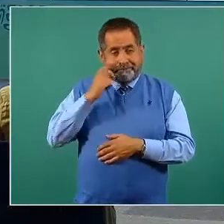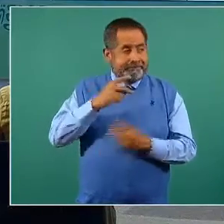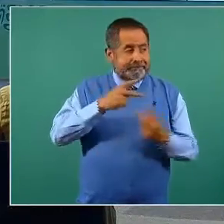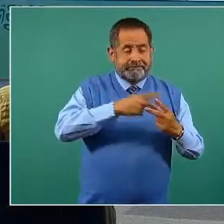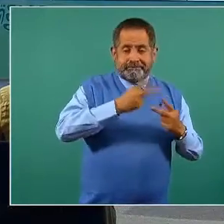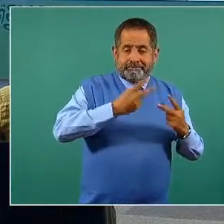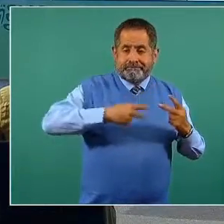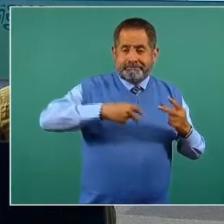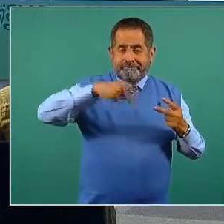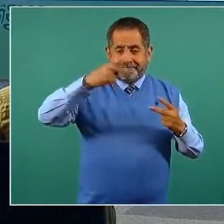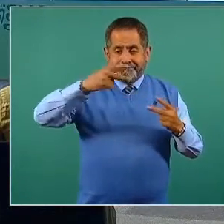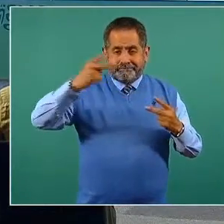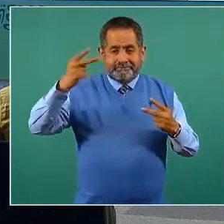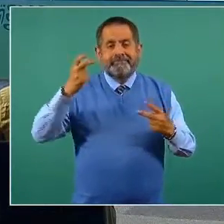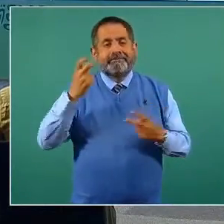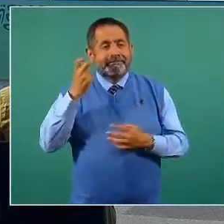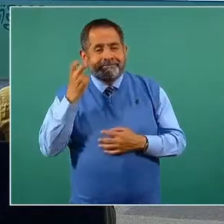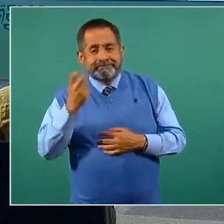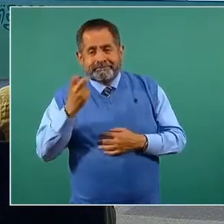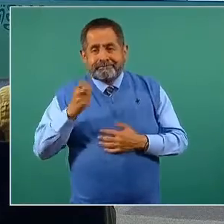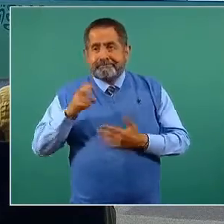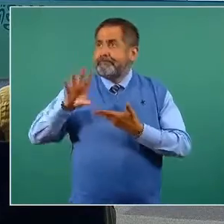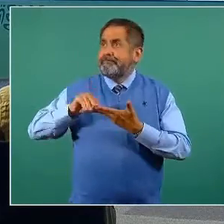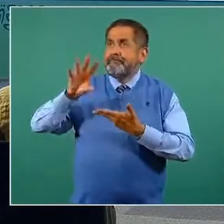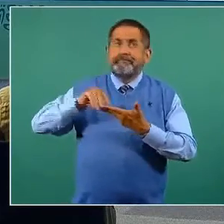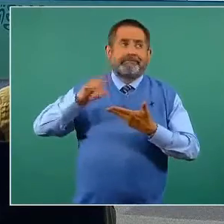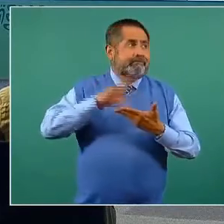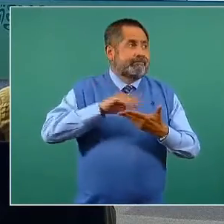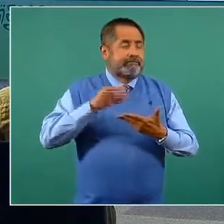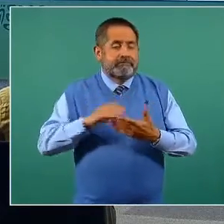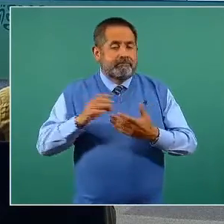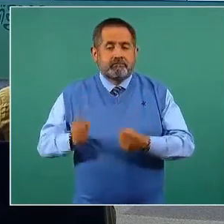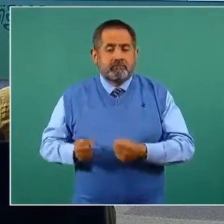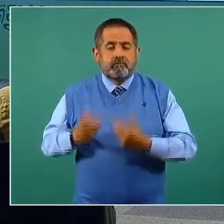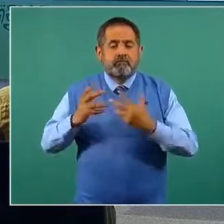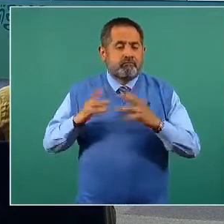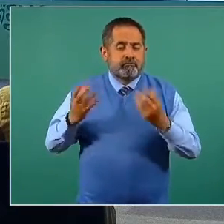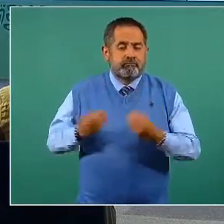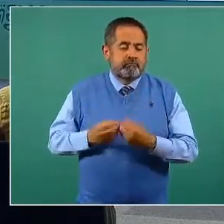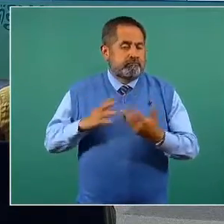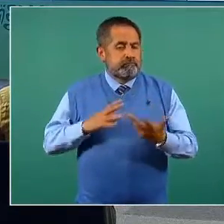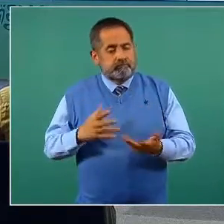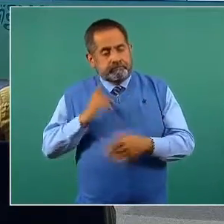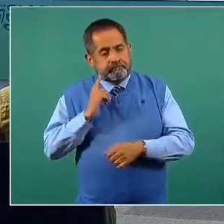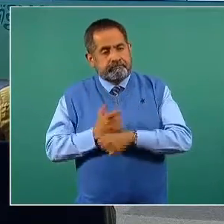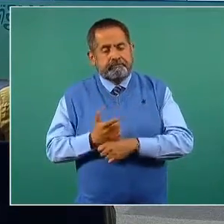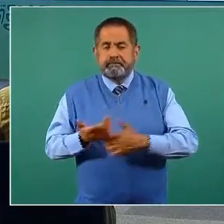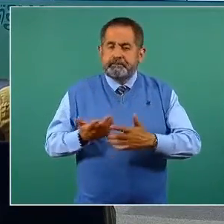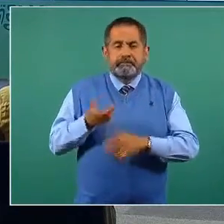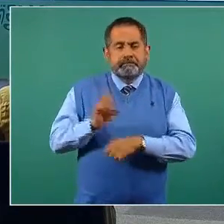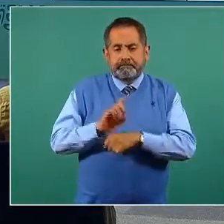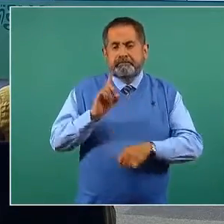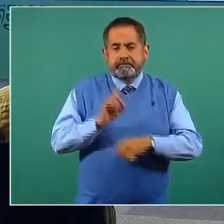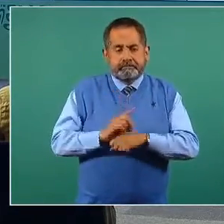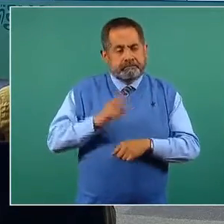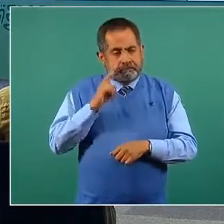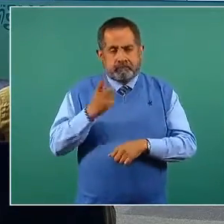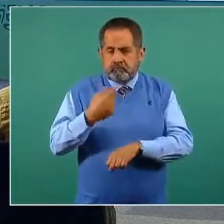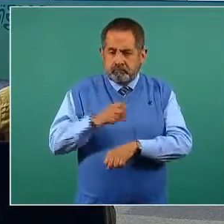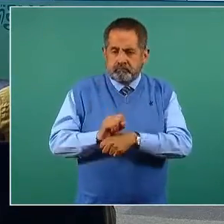precisamente la que nos permite conocer el comportamiento de la epidemia y la que nos permite día con día y